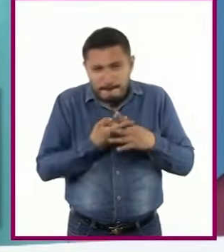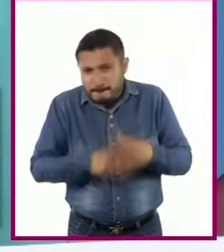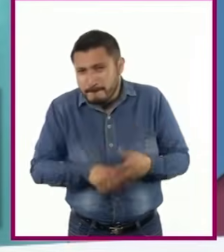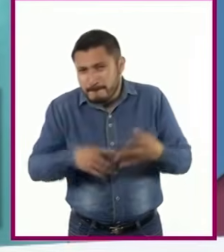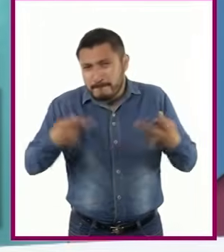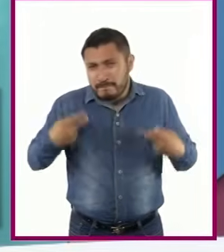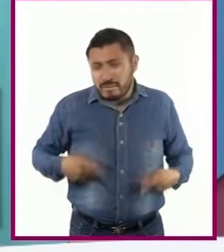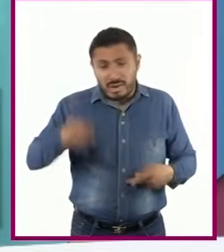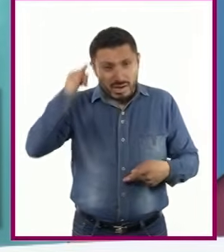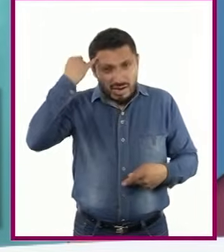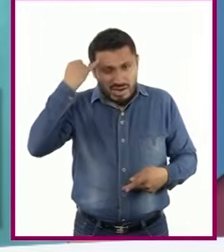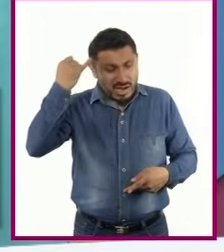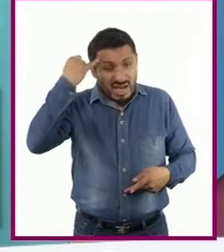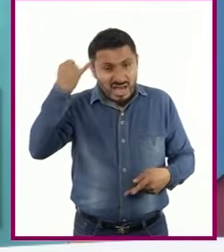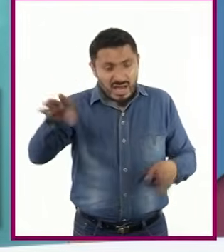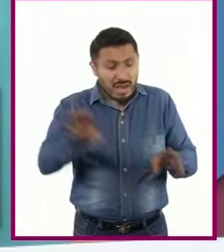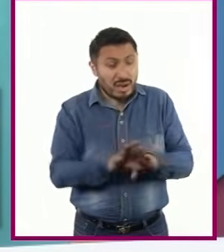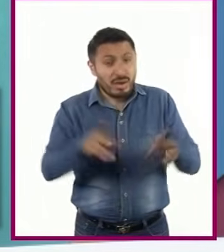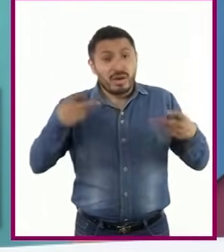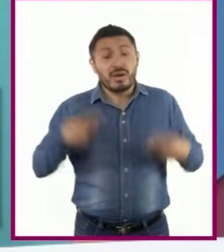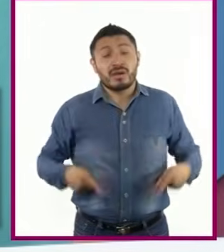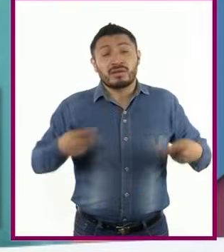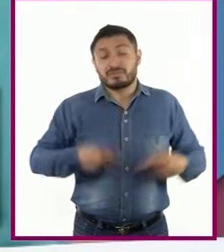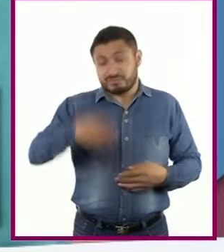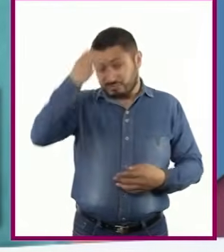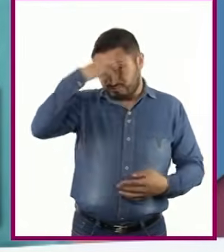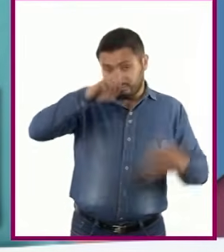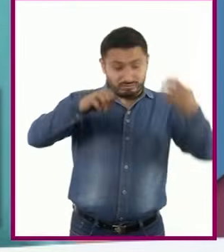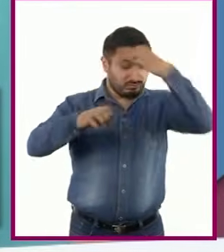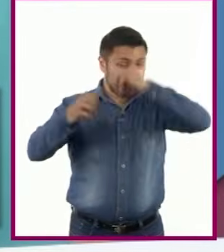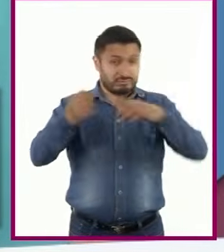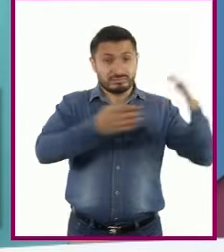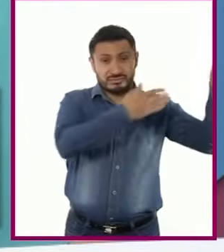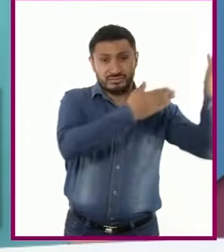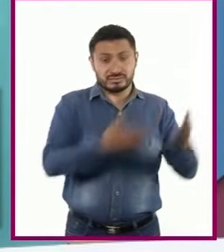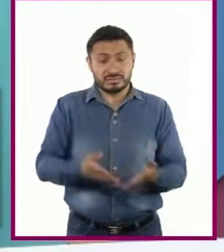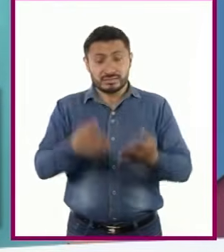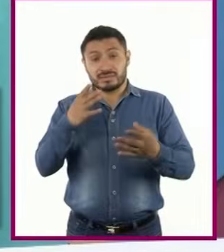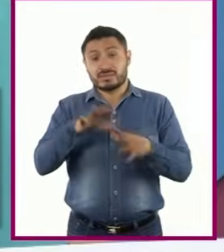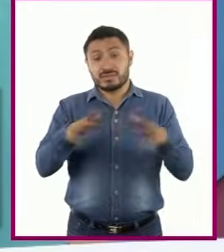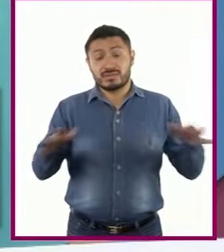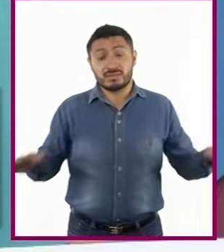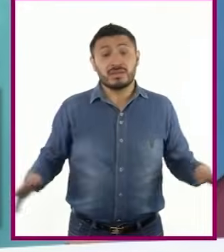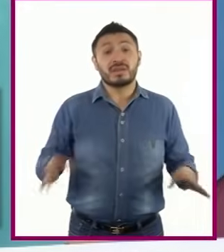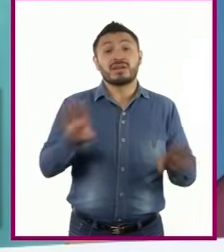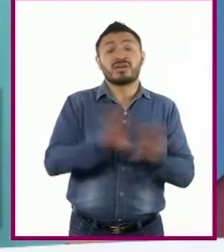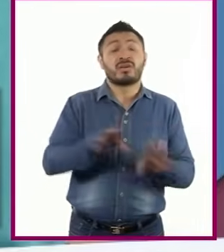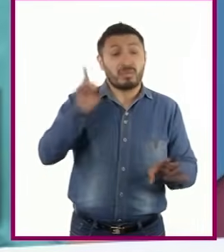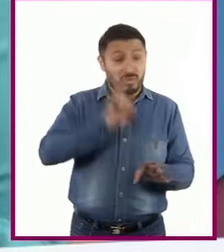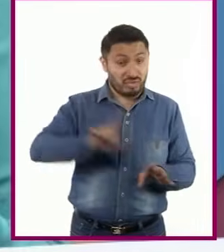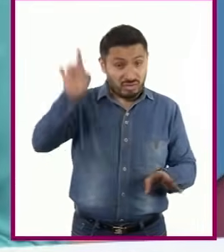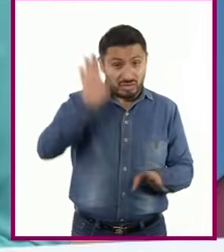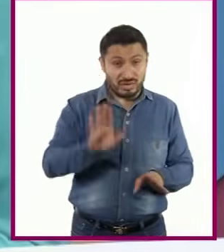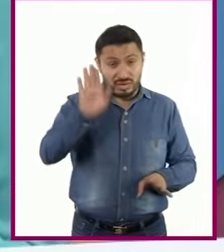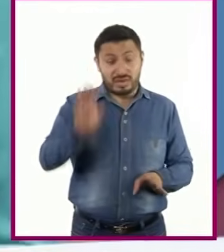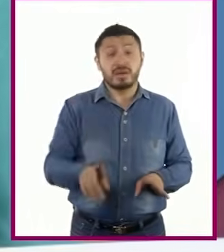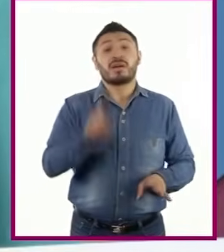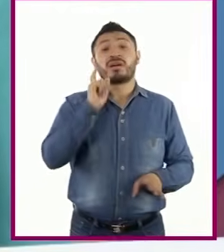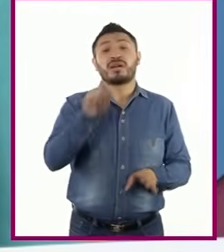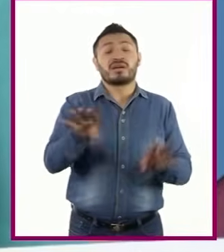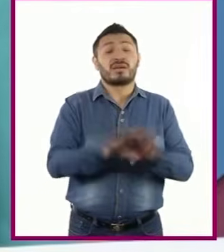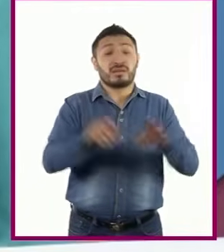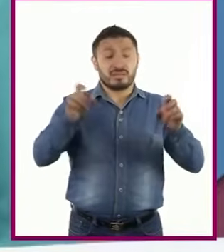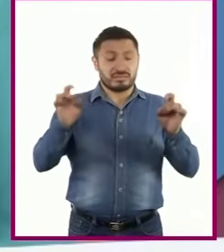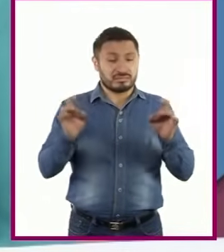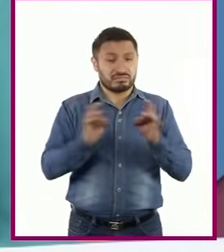indígenas creyeran que los seres extraños que llegaron del mar eran deidades, lo que les despertaba